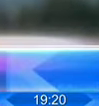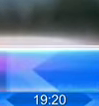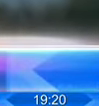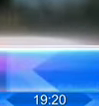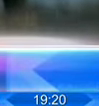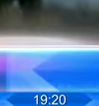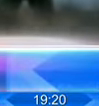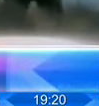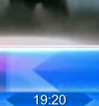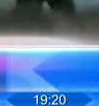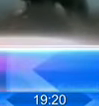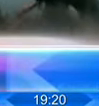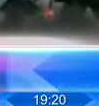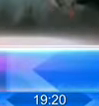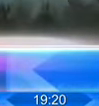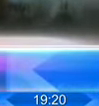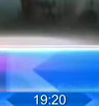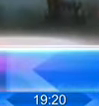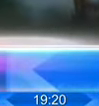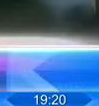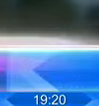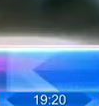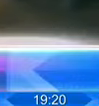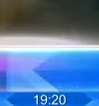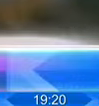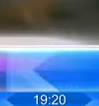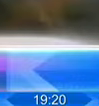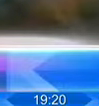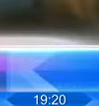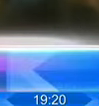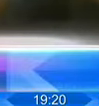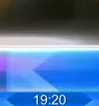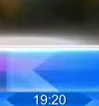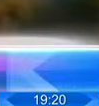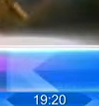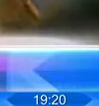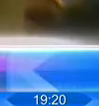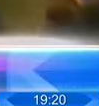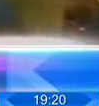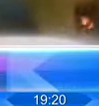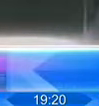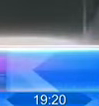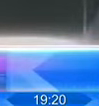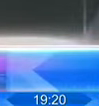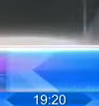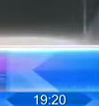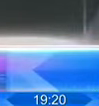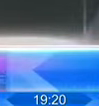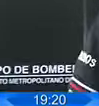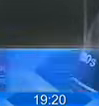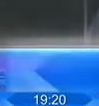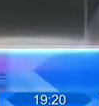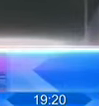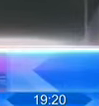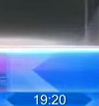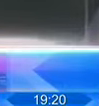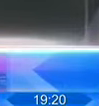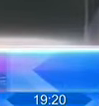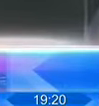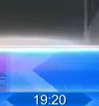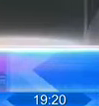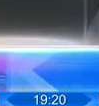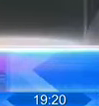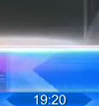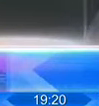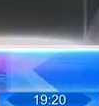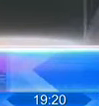totalmente cambiantes. Esto sí nos complica mucho porque se están produciendo pequeños remolinos de fuego, lo que nos genera algún conflicto en el tema de combate,